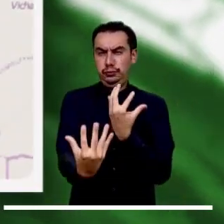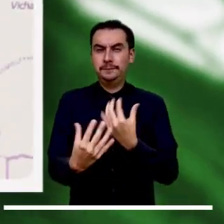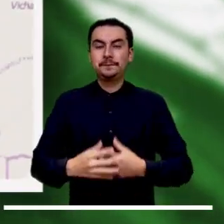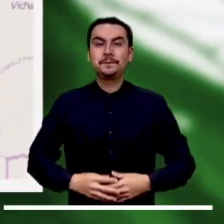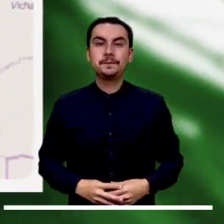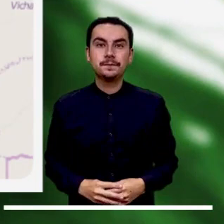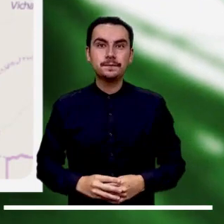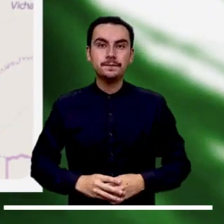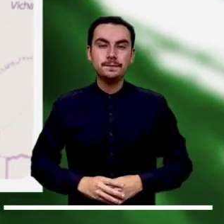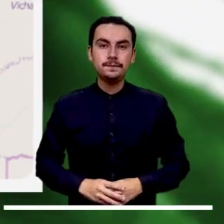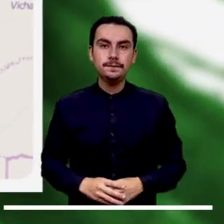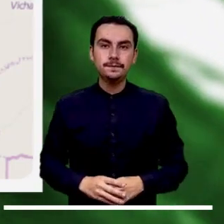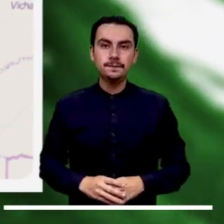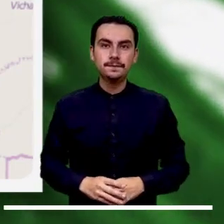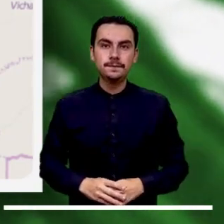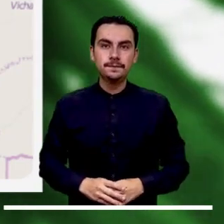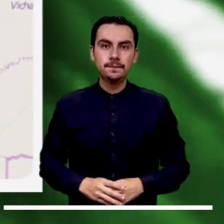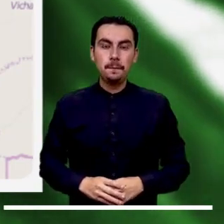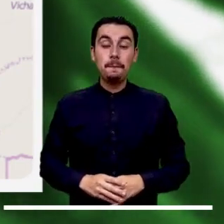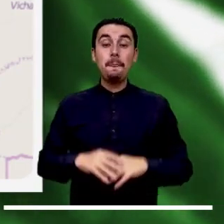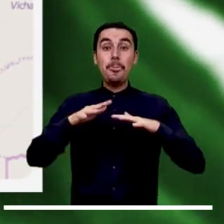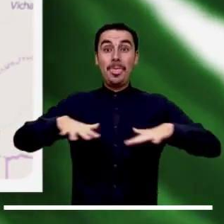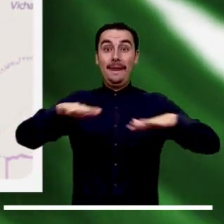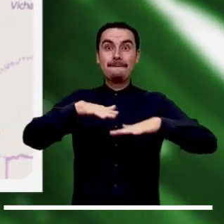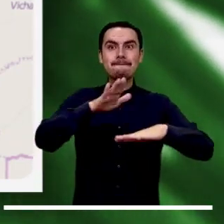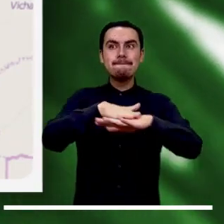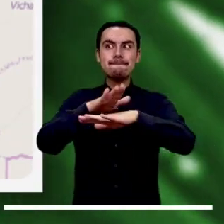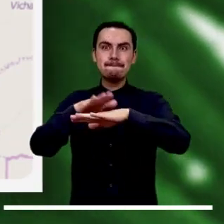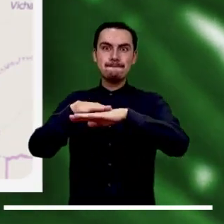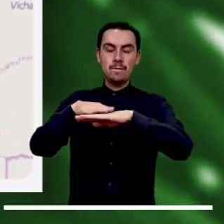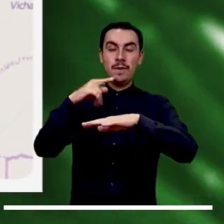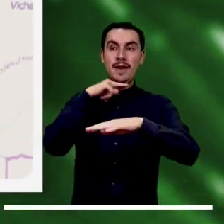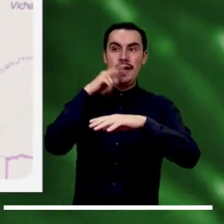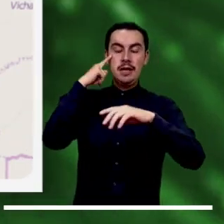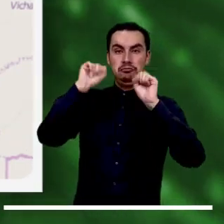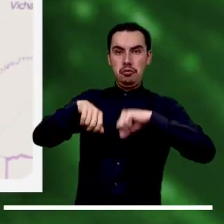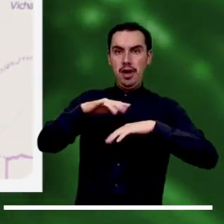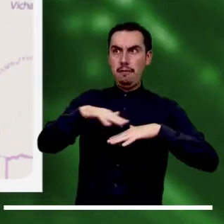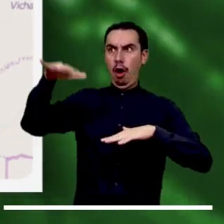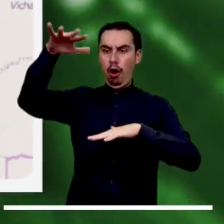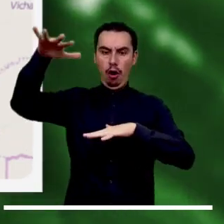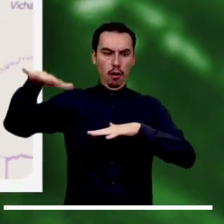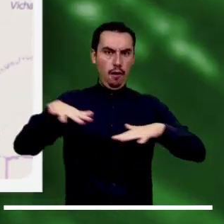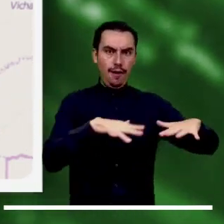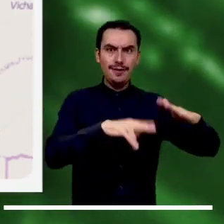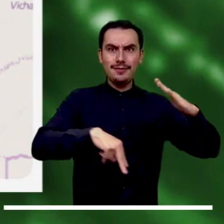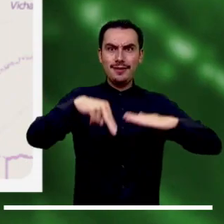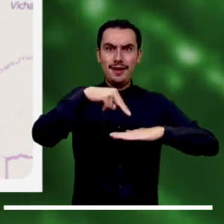Alerta roja por probables incendios en la cobertura vegetal del departamento de Chocó.